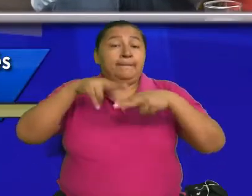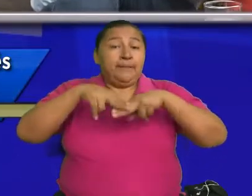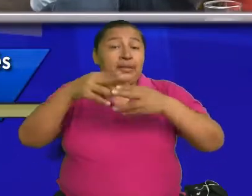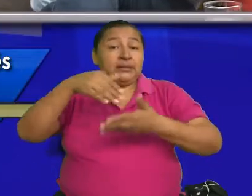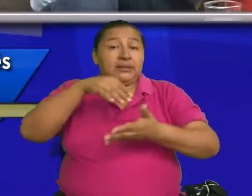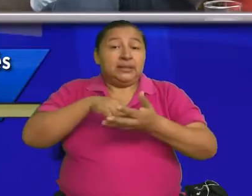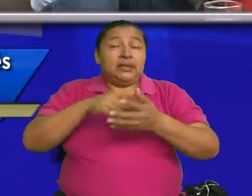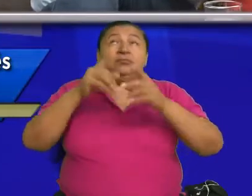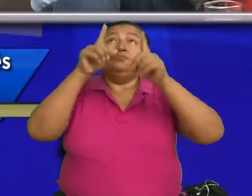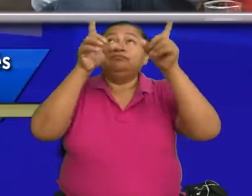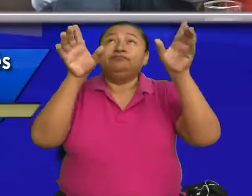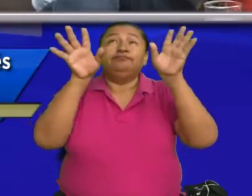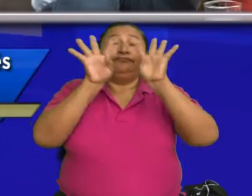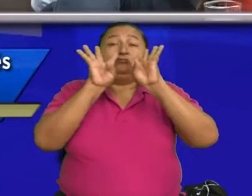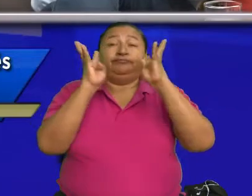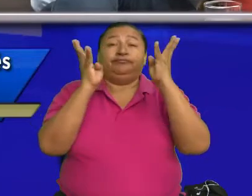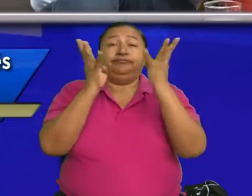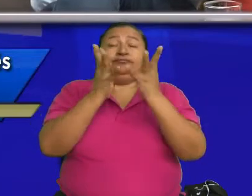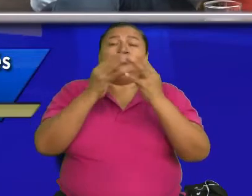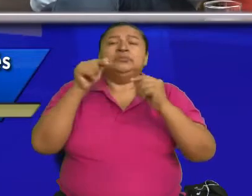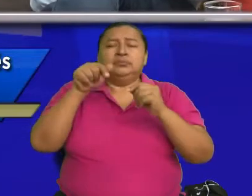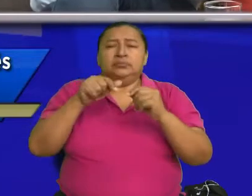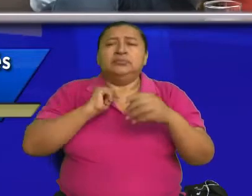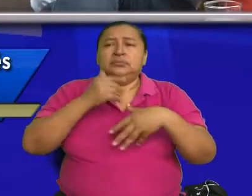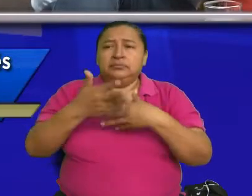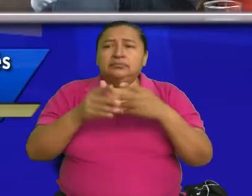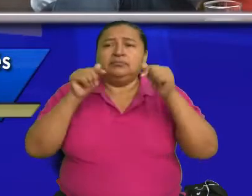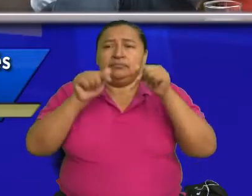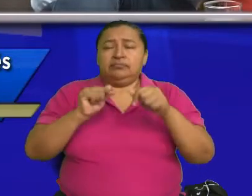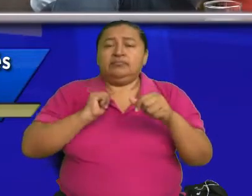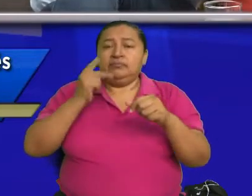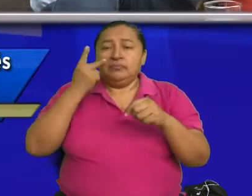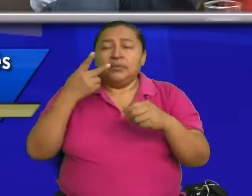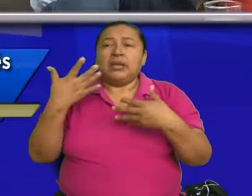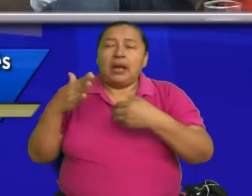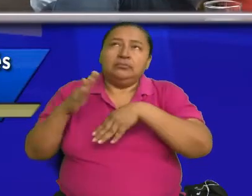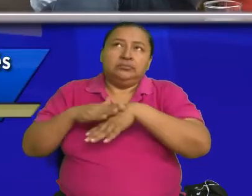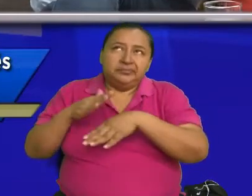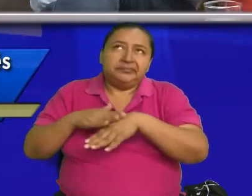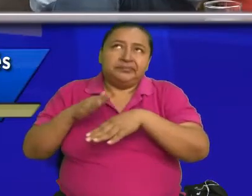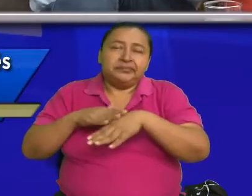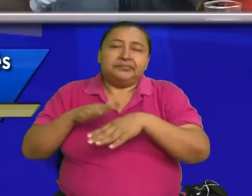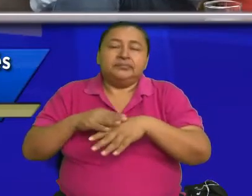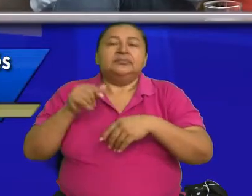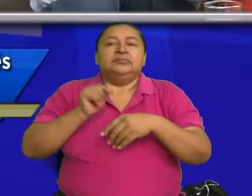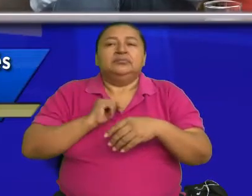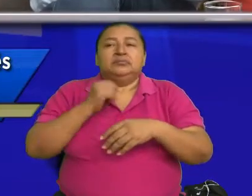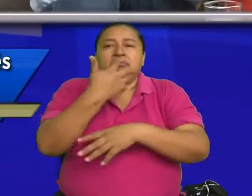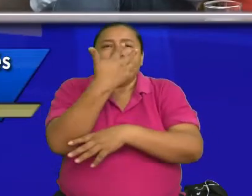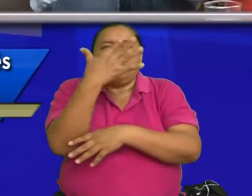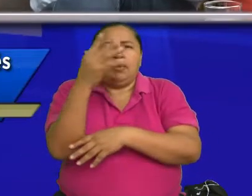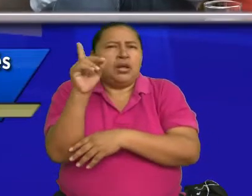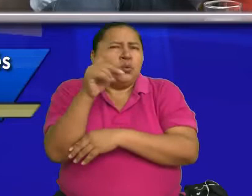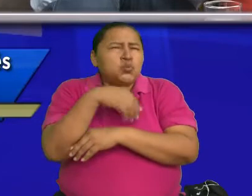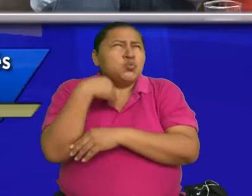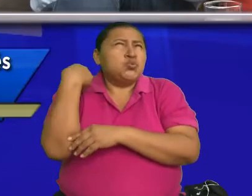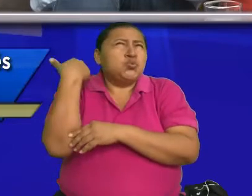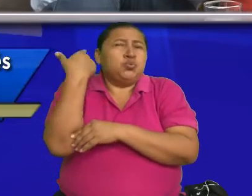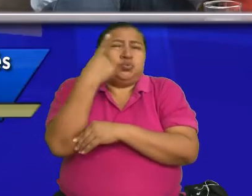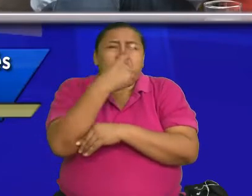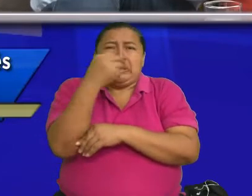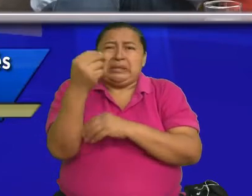alcaldía, ya no es a la policía, entonces se me armó un rollo hasta que ya me dieron el permiso. Ahí están unos árboles centenarios,